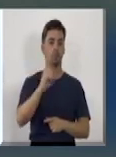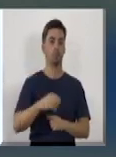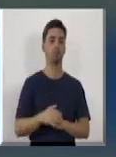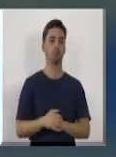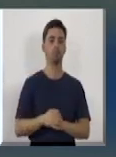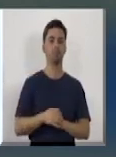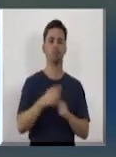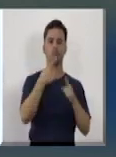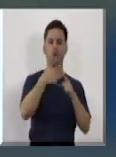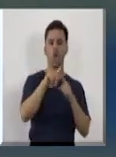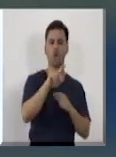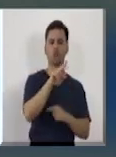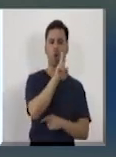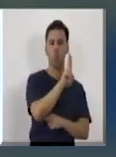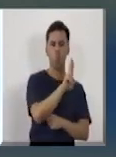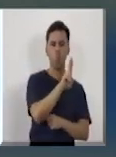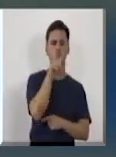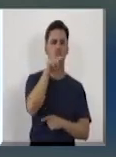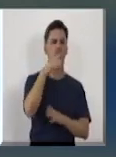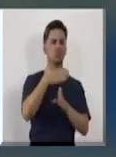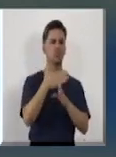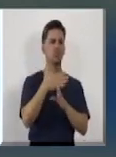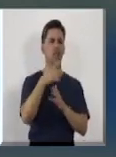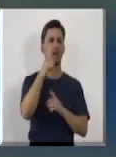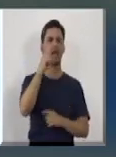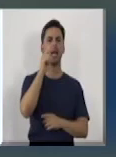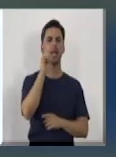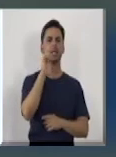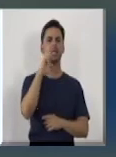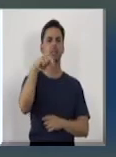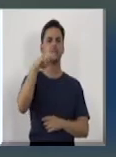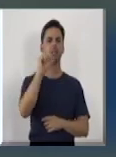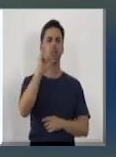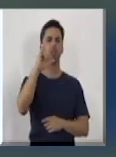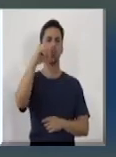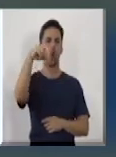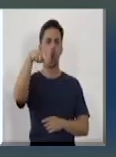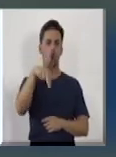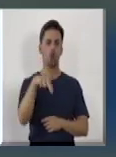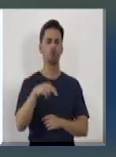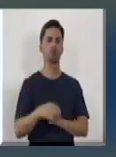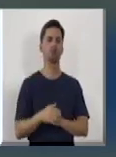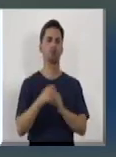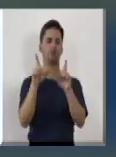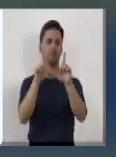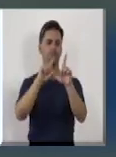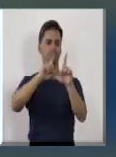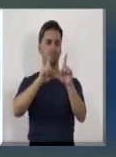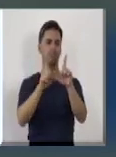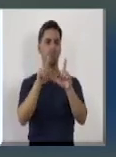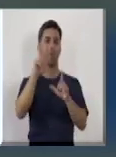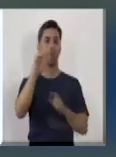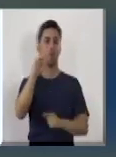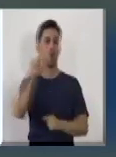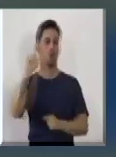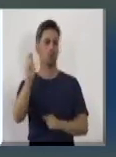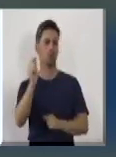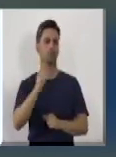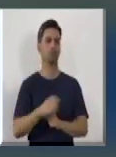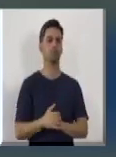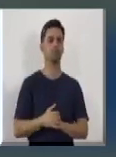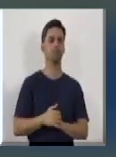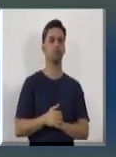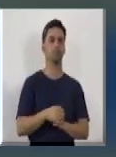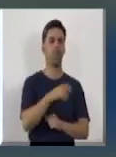representa con la U, y su instrumento es el voltímetro, y su unidad de medida es el volt. Y la resistencia, que